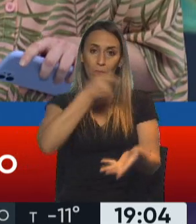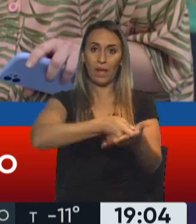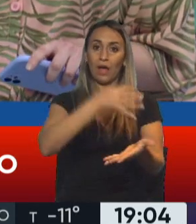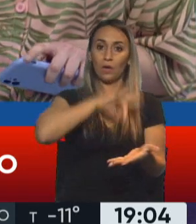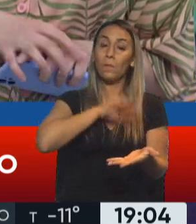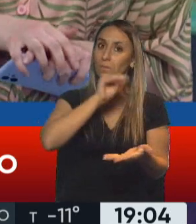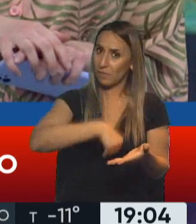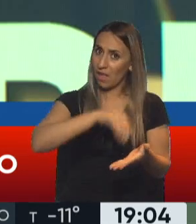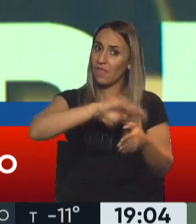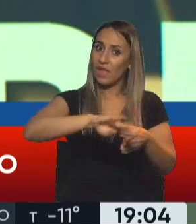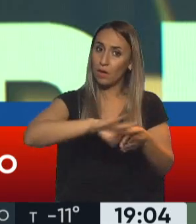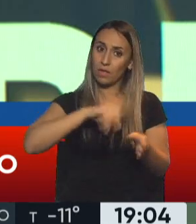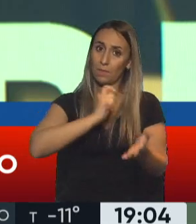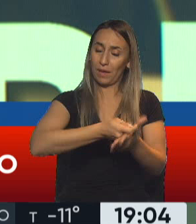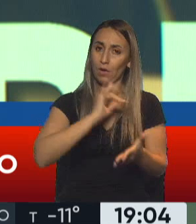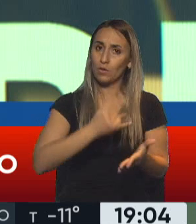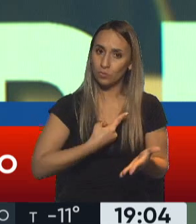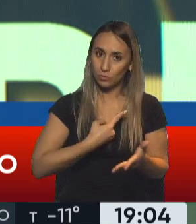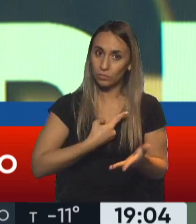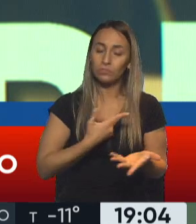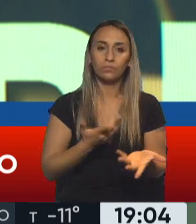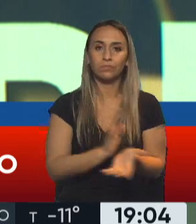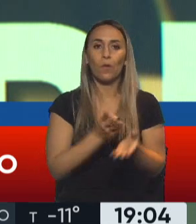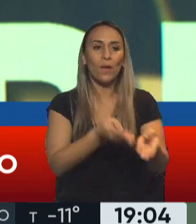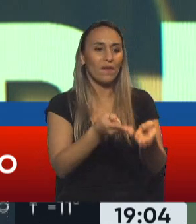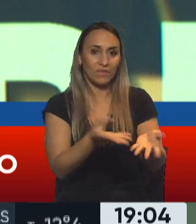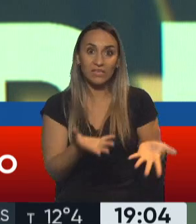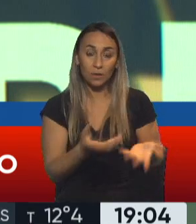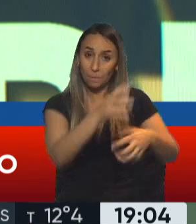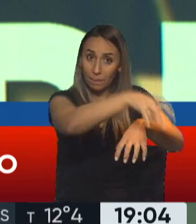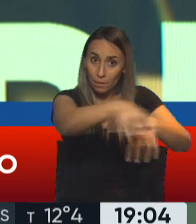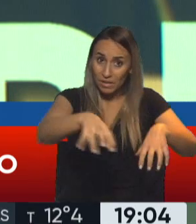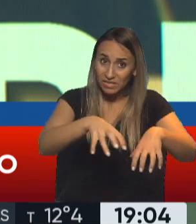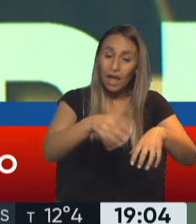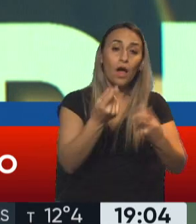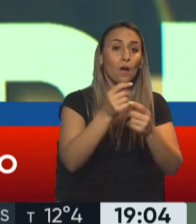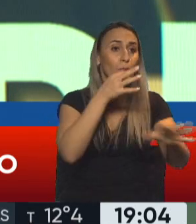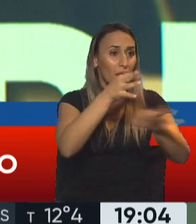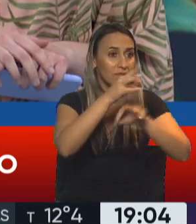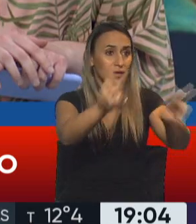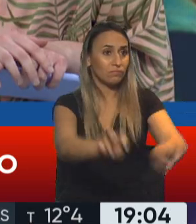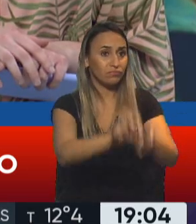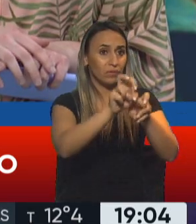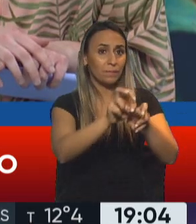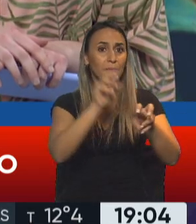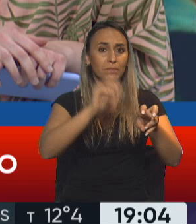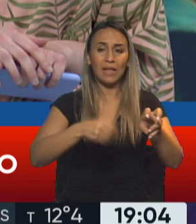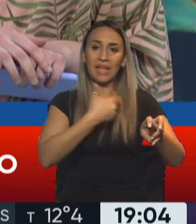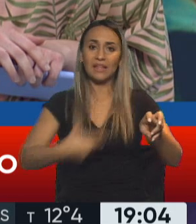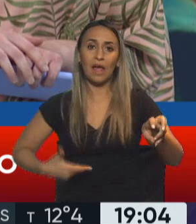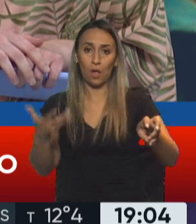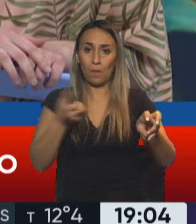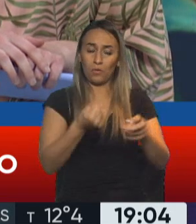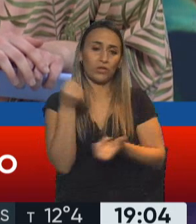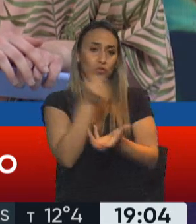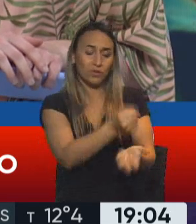deuda también. Y pagos de... Bueno, entonces de eso estamos hablando. Empresas que tuvieron ganancias apoyadas por el Estado. Exactamente. Así que, bueno, bastante